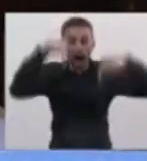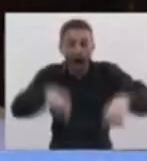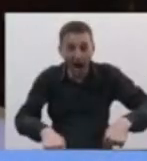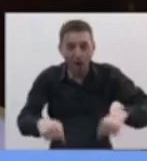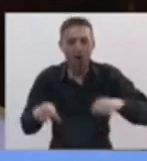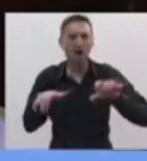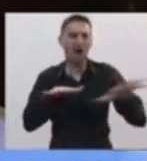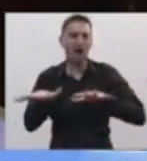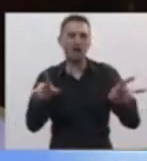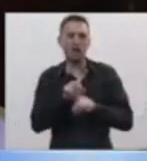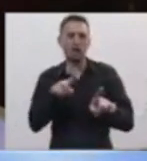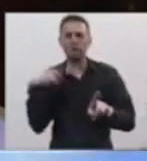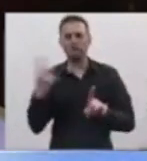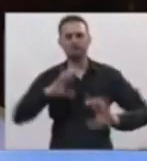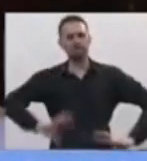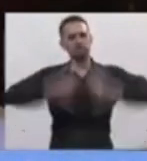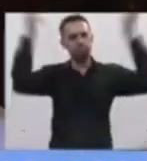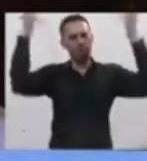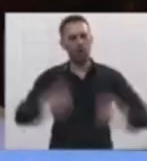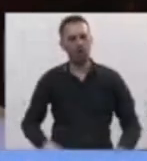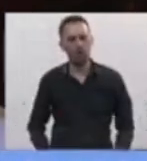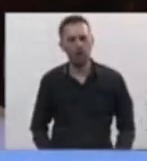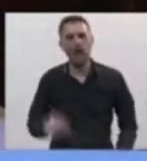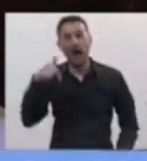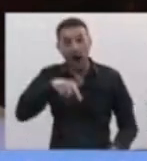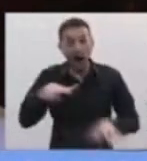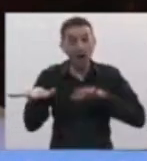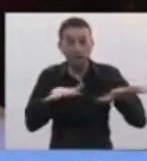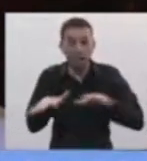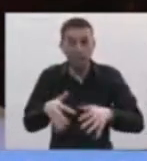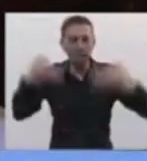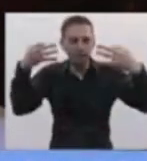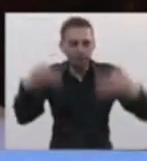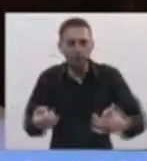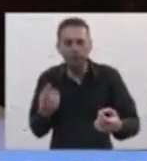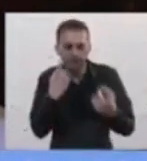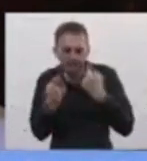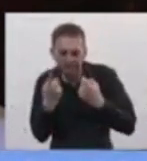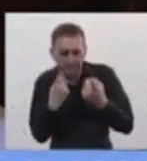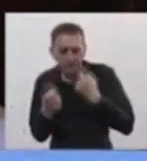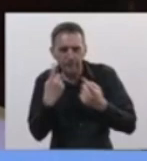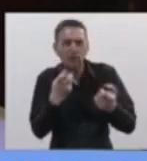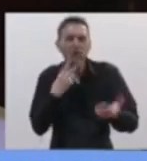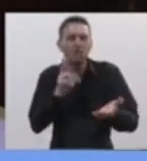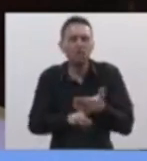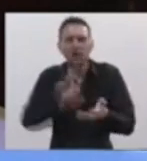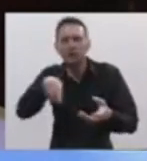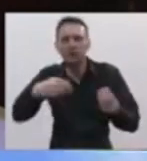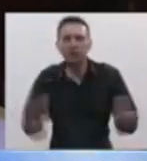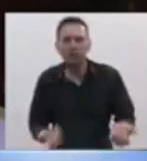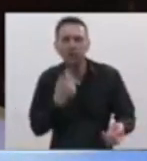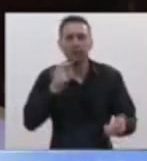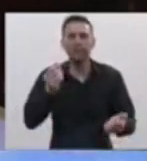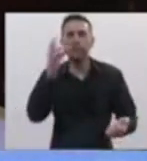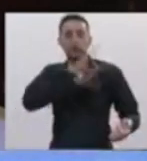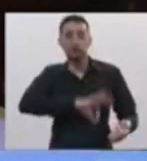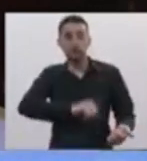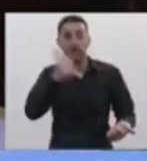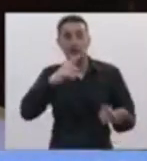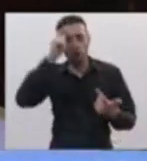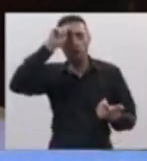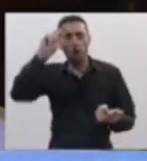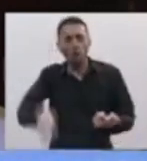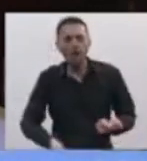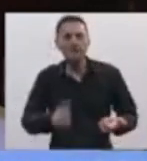porque nos irritamos todos los años con esto no era éste el momento el contexto para revisar gastos tributarios como que ganancias de jueces y funcionarios